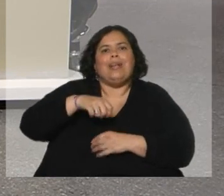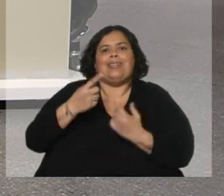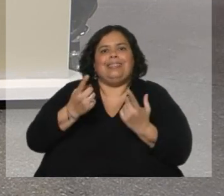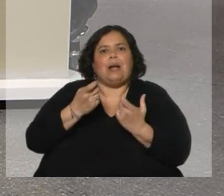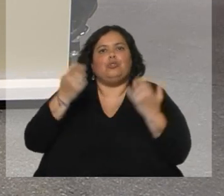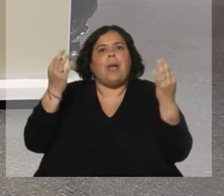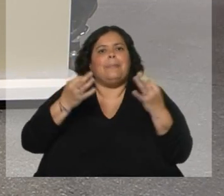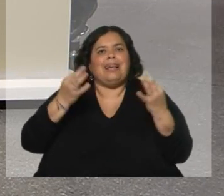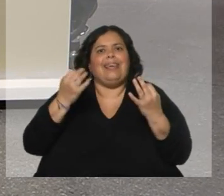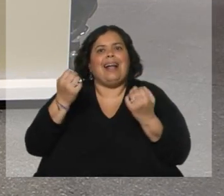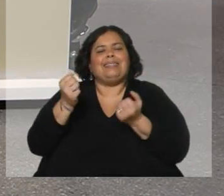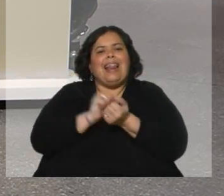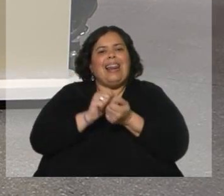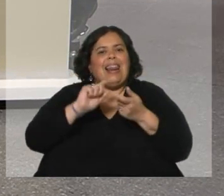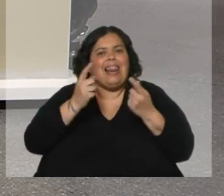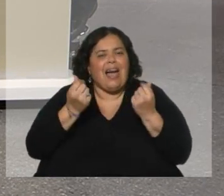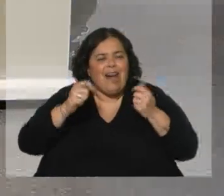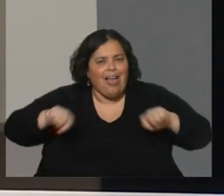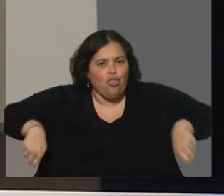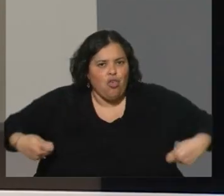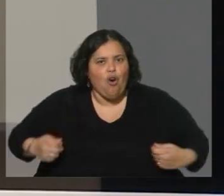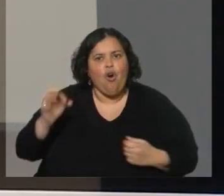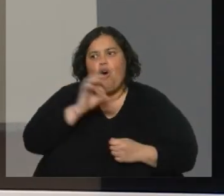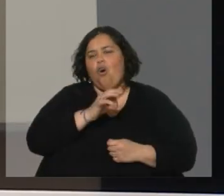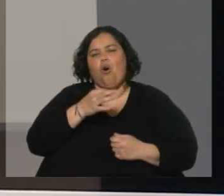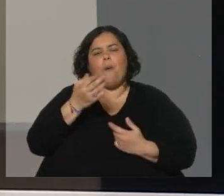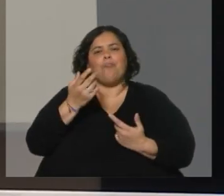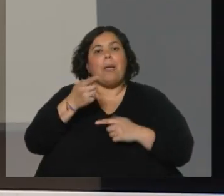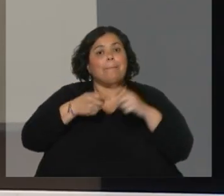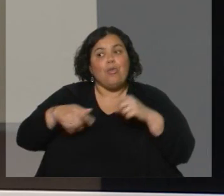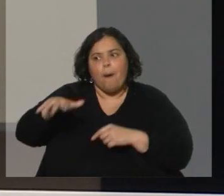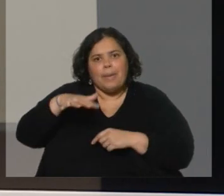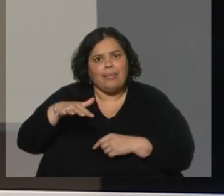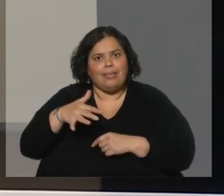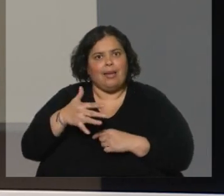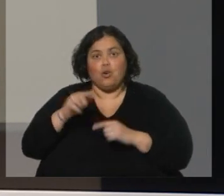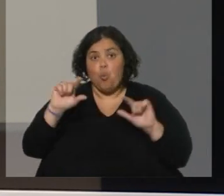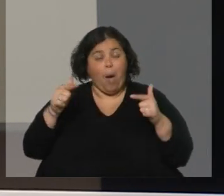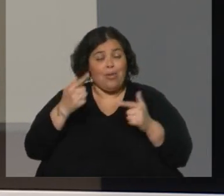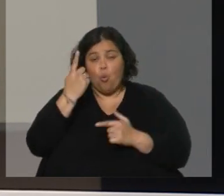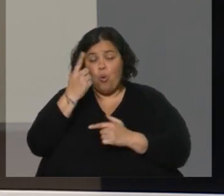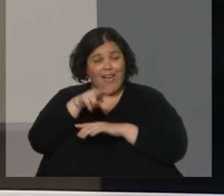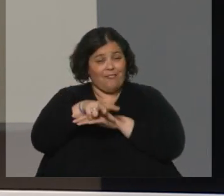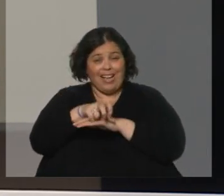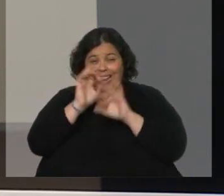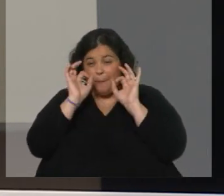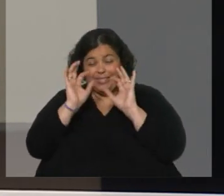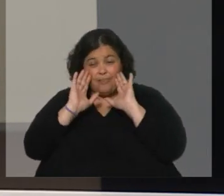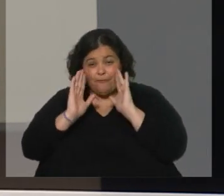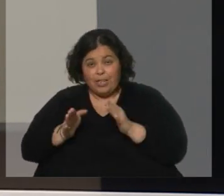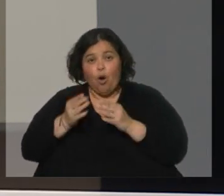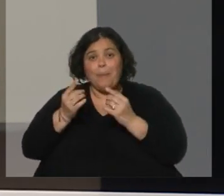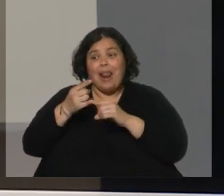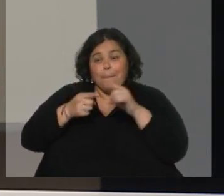no hay ni siquiera una unidad con tres personas medio ambiente No hay ninguna fiscalía no hay una unidad con un técnico